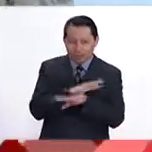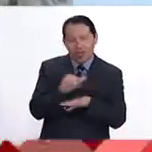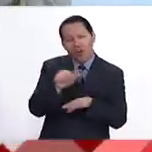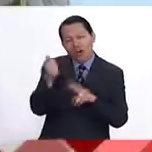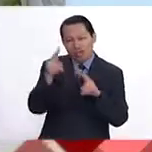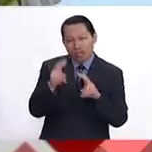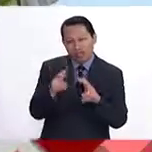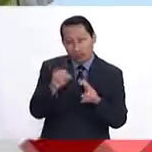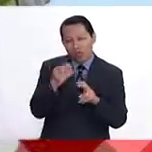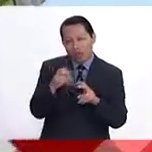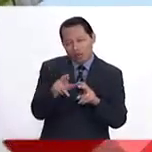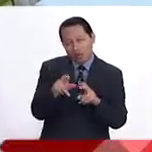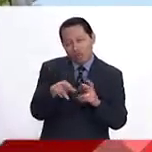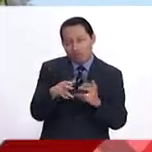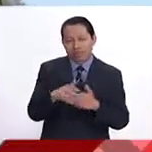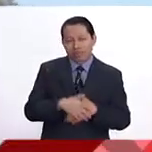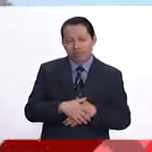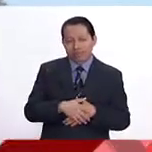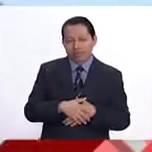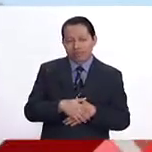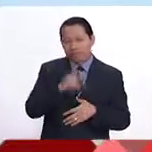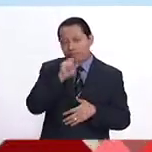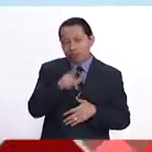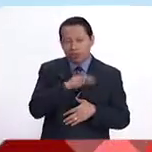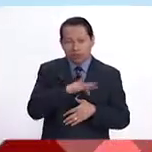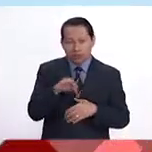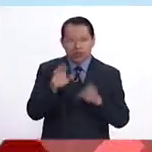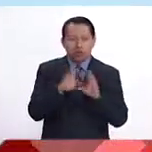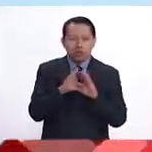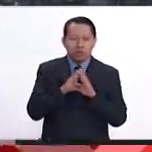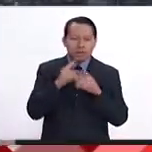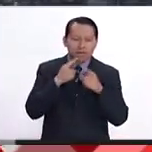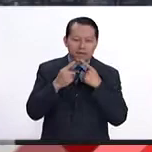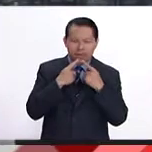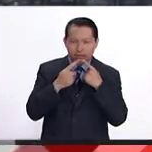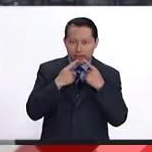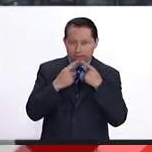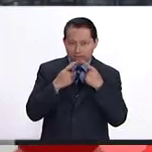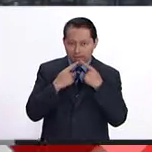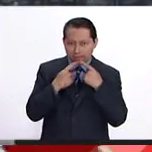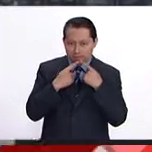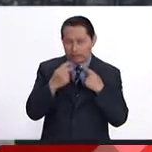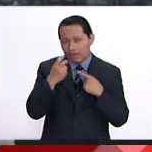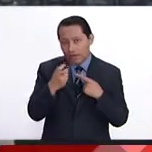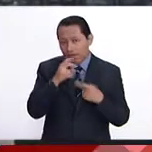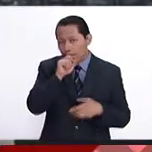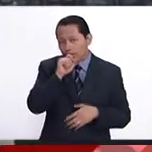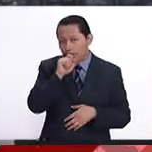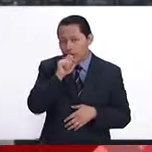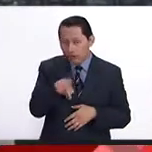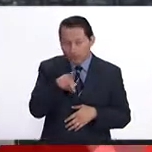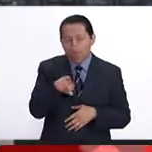temas, Omar, ¿no? Claro. Que pueden estar discutiéndose también